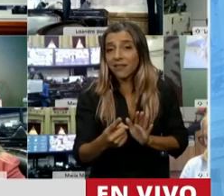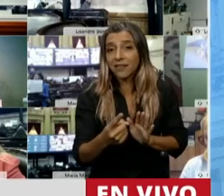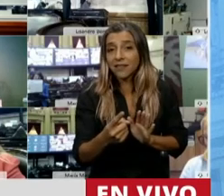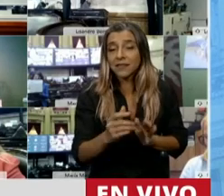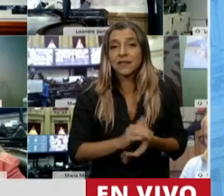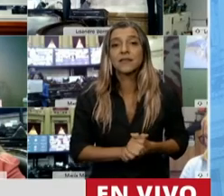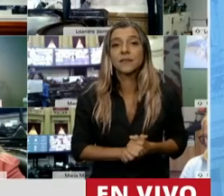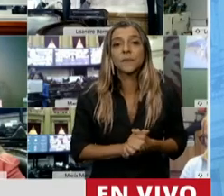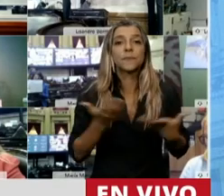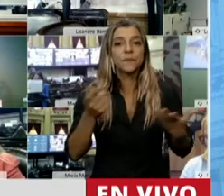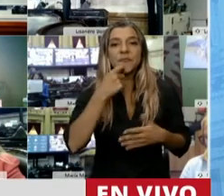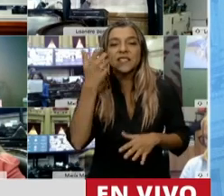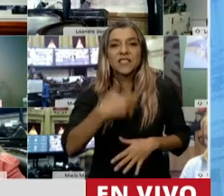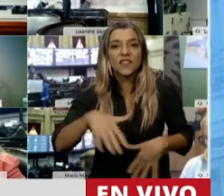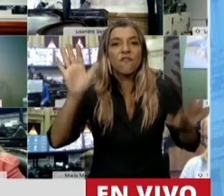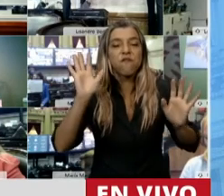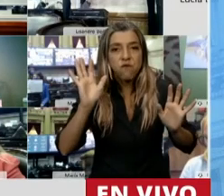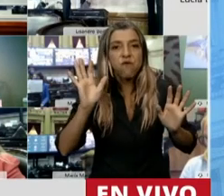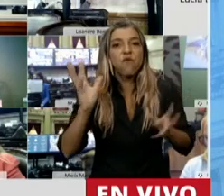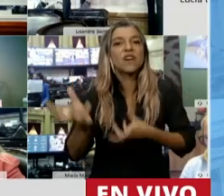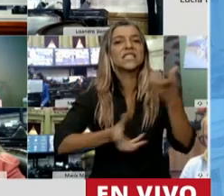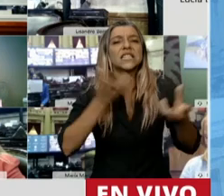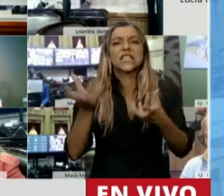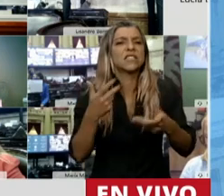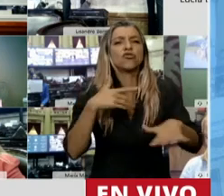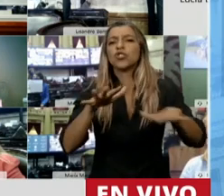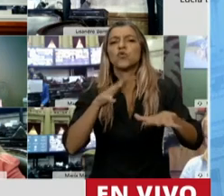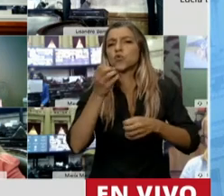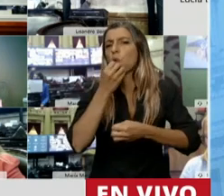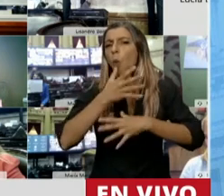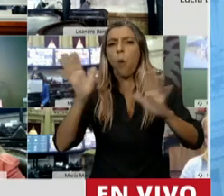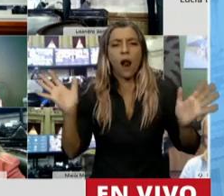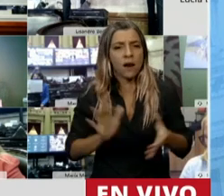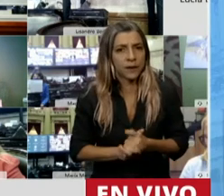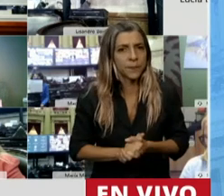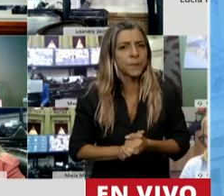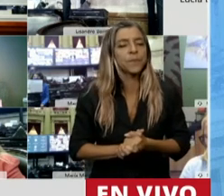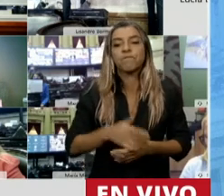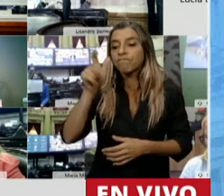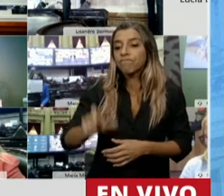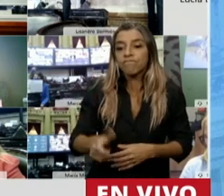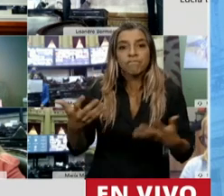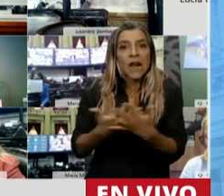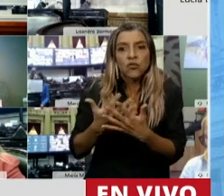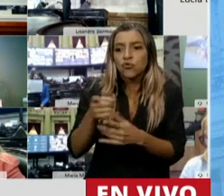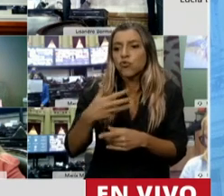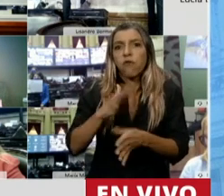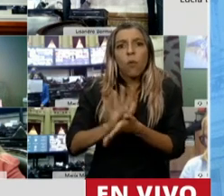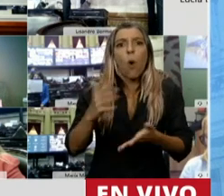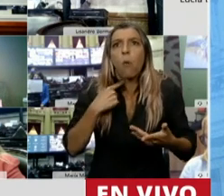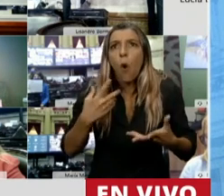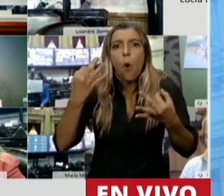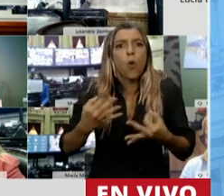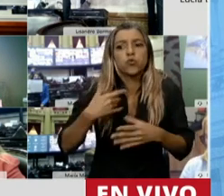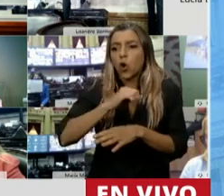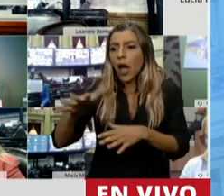presidente, es que en el caso que se produjera un incendio, por cualquier situación, aunque la víctima sea el propietario del campo, vamos a suponer que